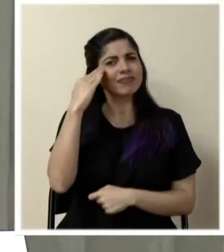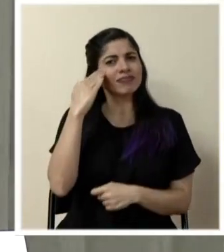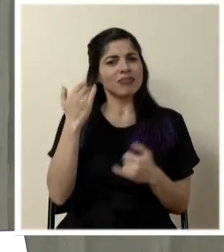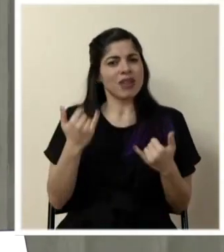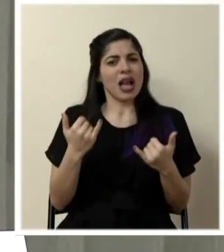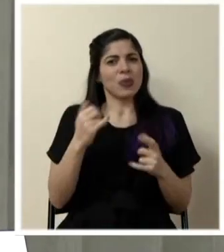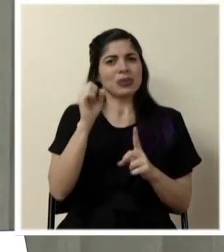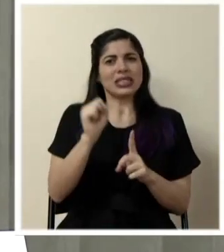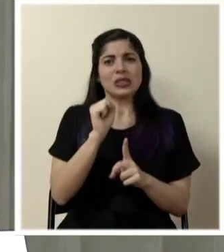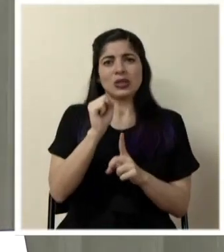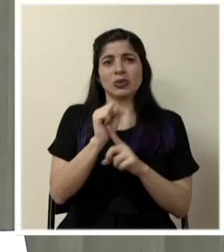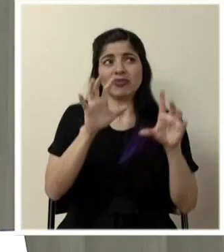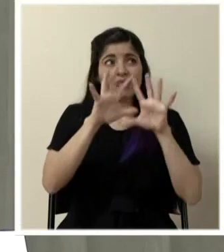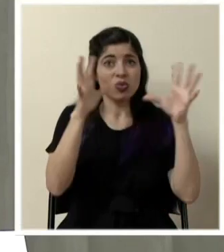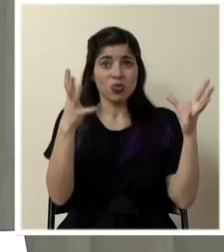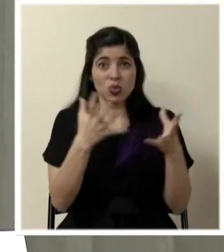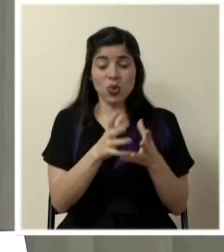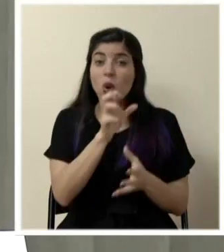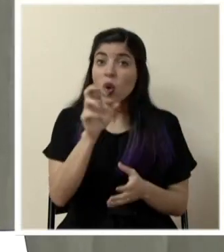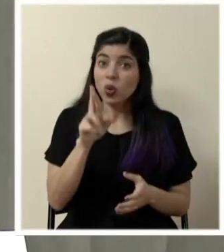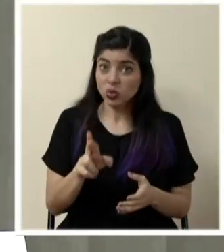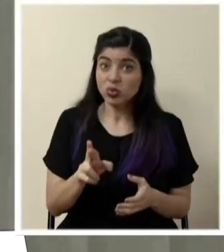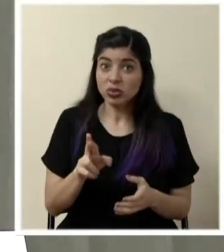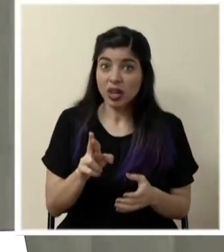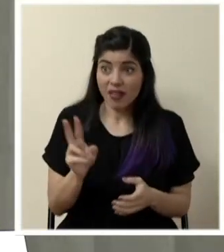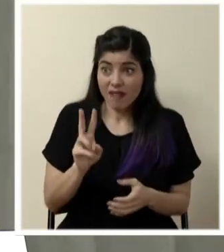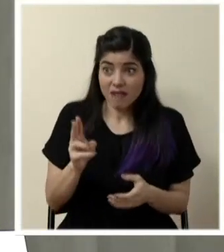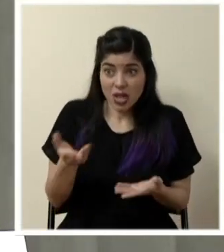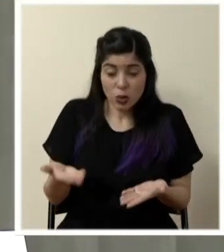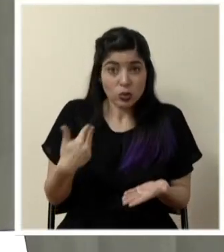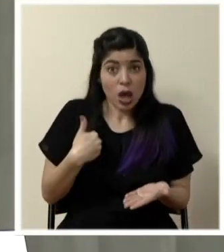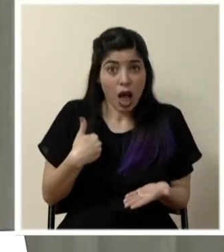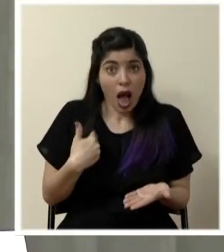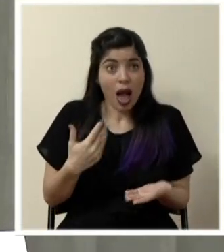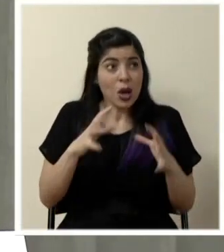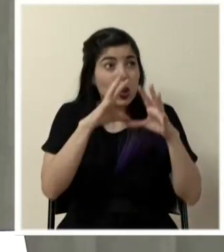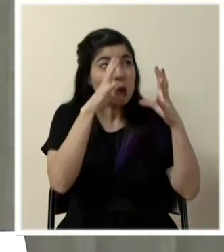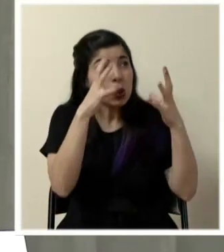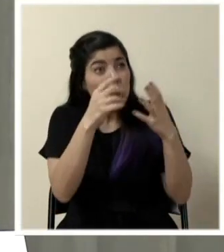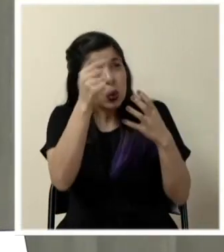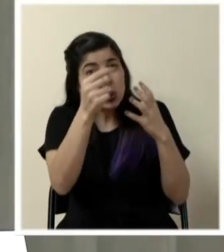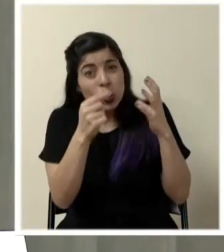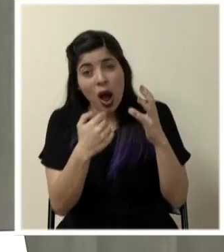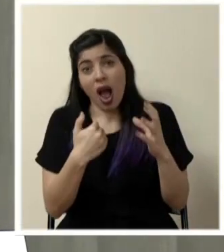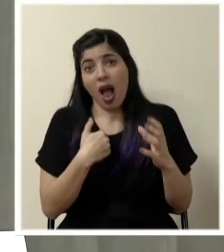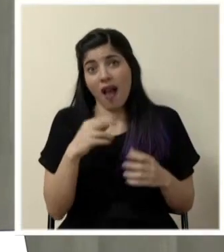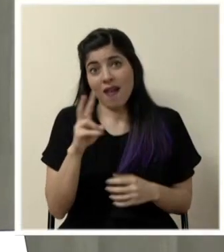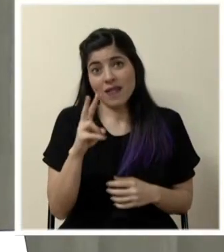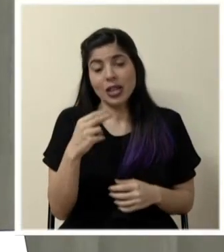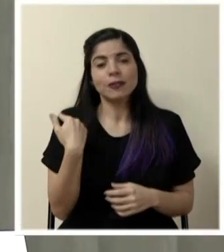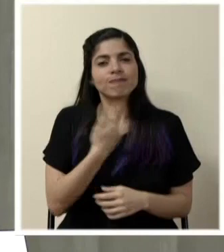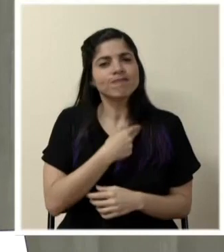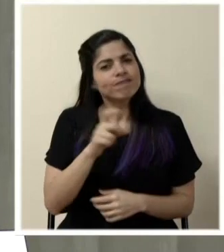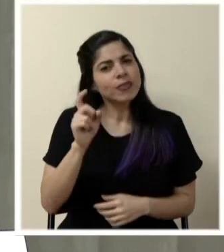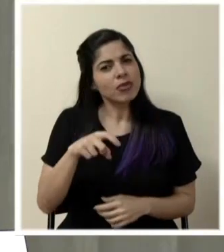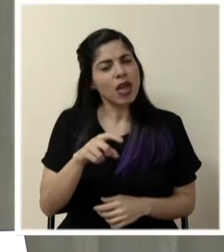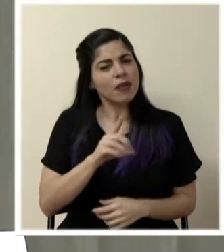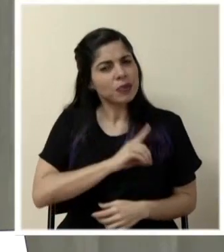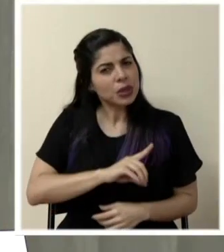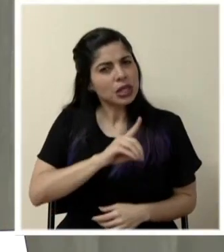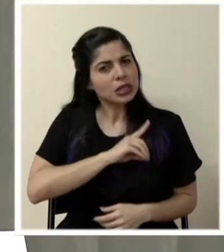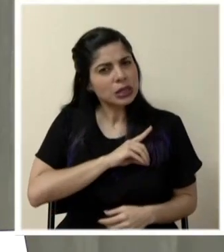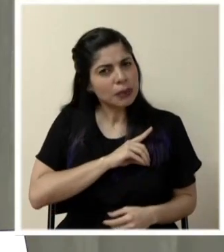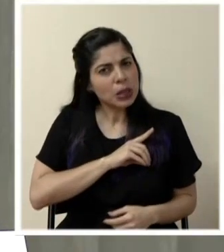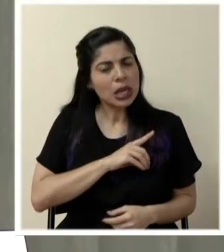estamos en una situación mundial, que Costa Rica está presente el virus, que está presente en todos los países del mundo y que tenemos que ser